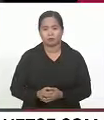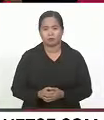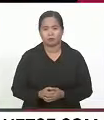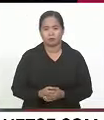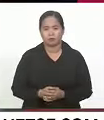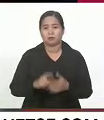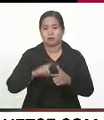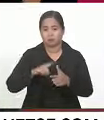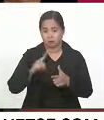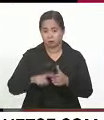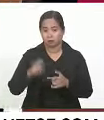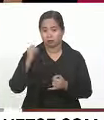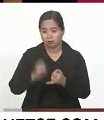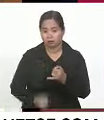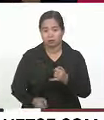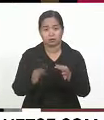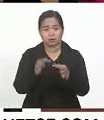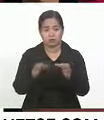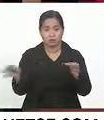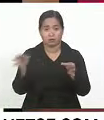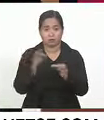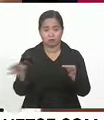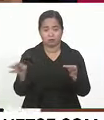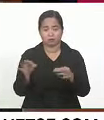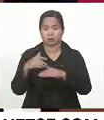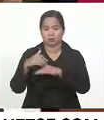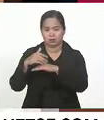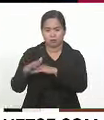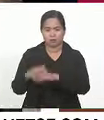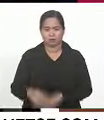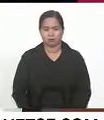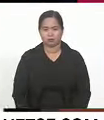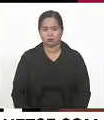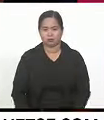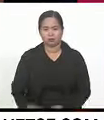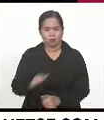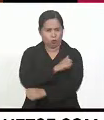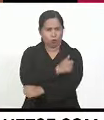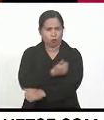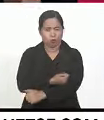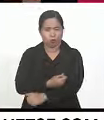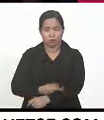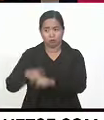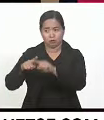de Venezuela, porque así es la democracia.